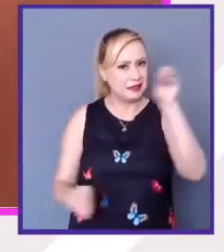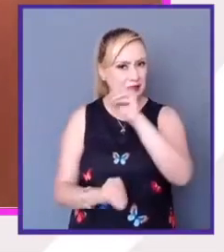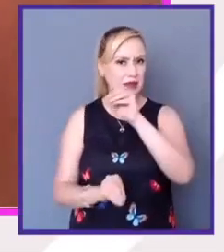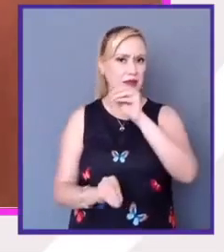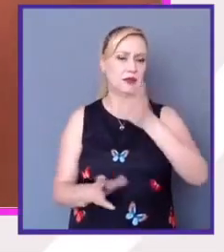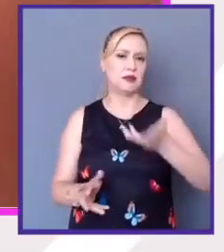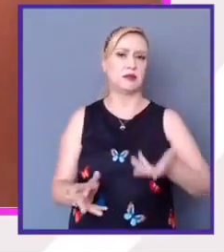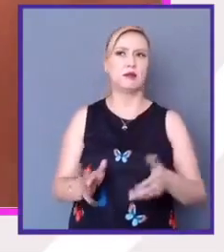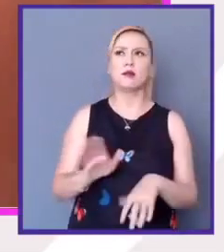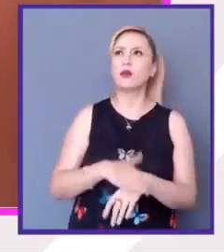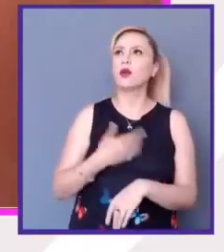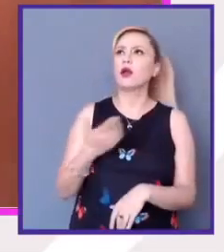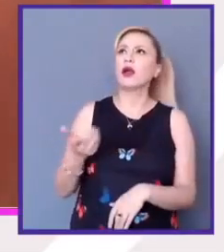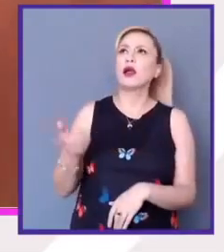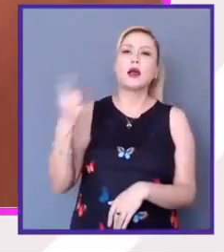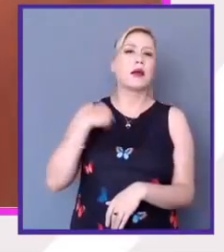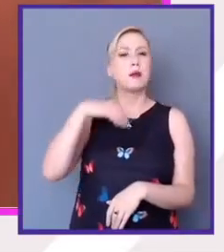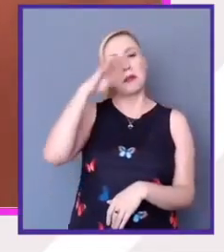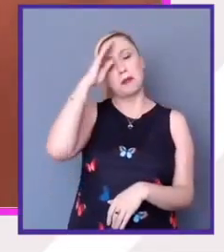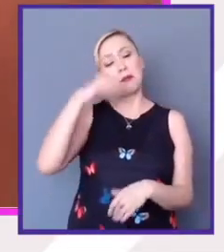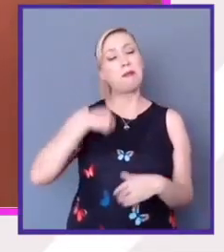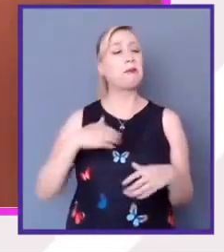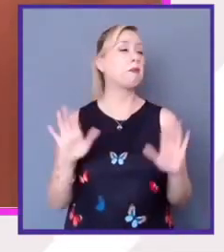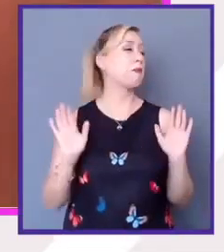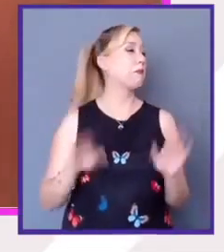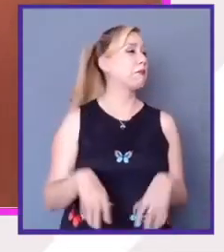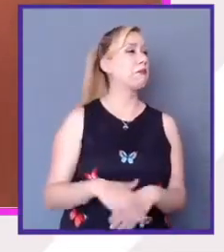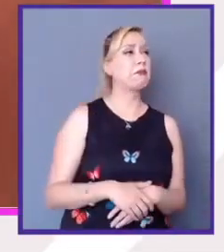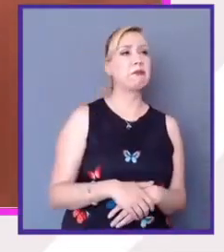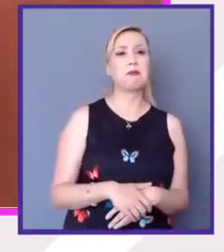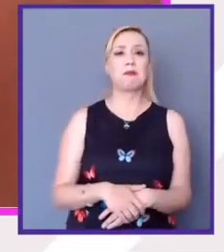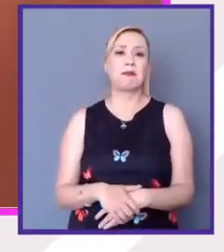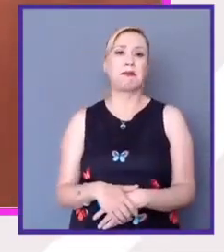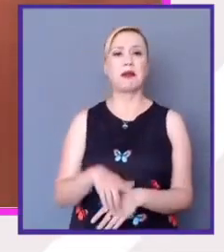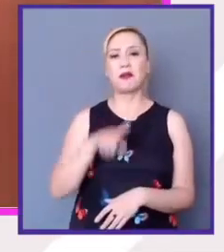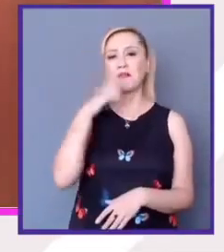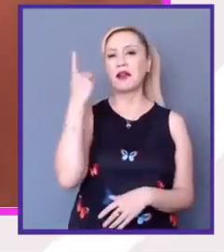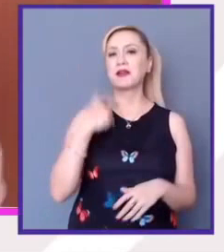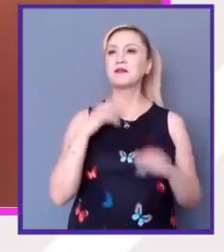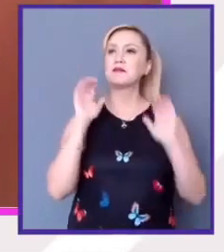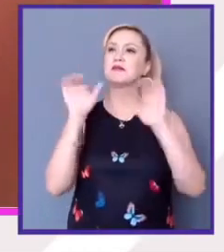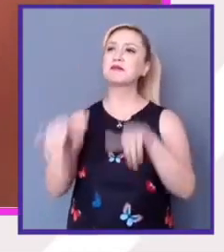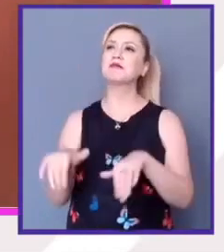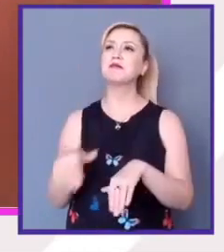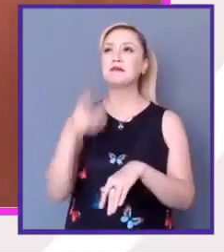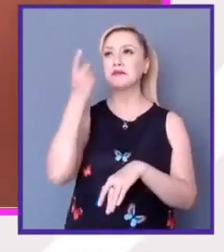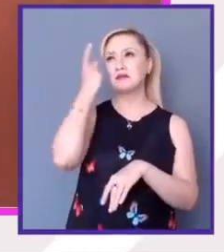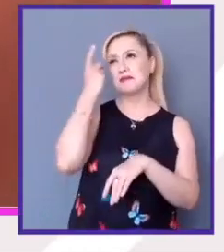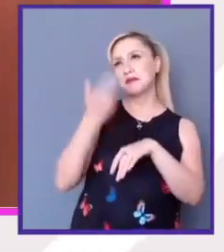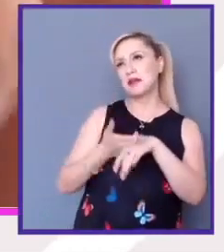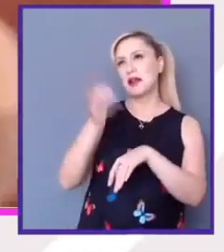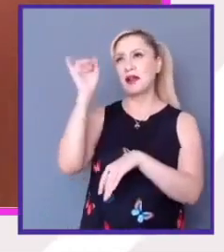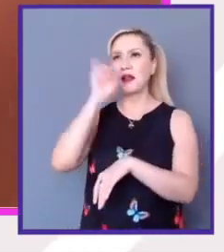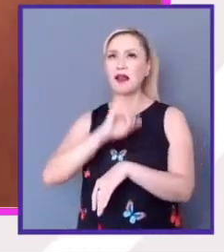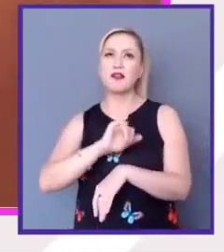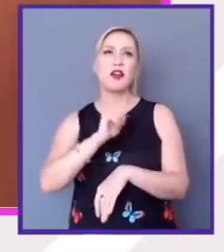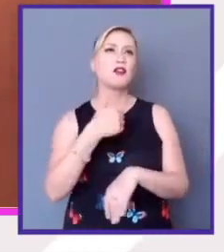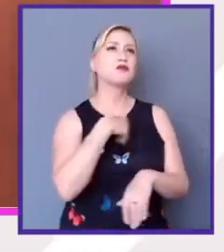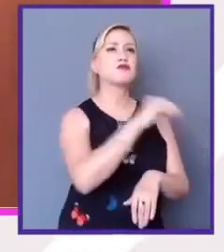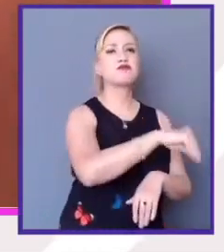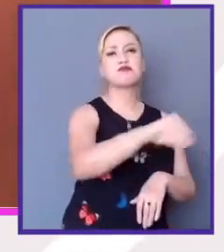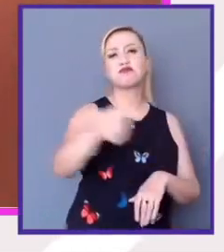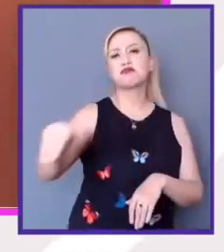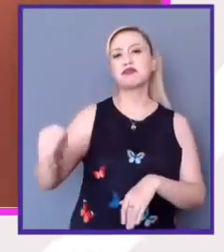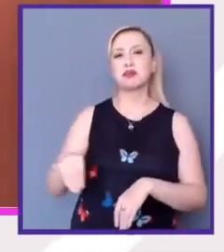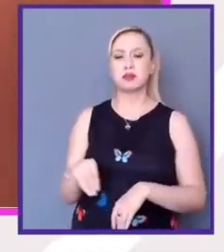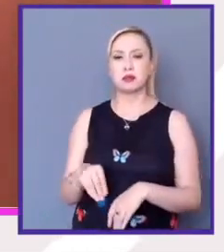puesto y que no he sufrido nada, pero que sí que tenía más ventajas para ocupar determinado puesto directivo o administrativo, ¿no? Entonces,